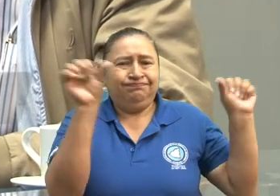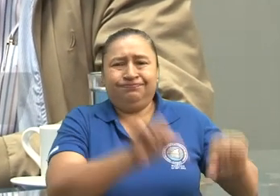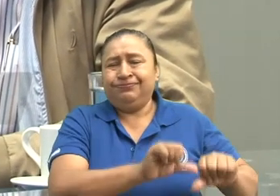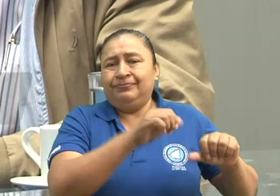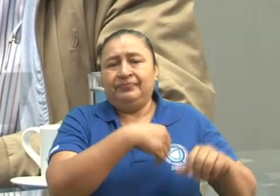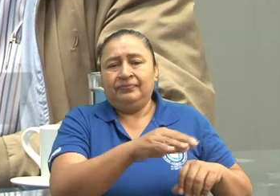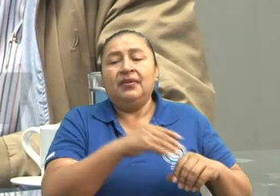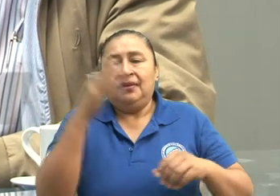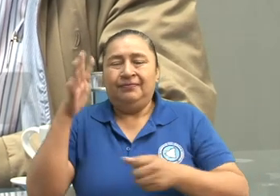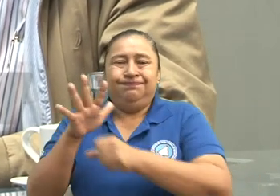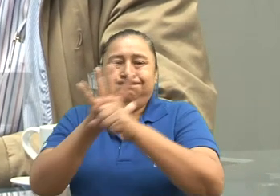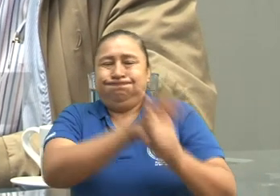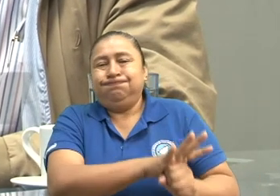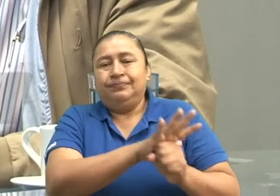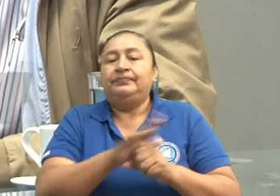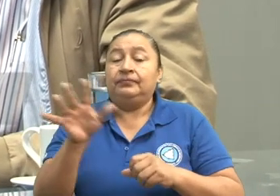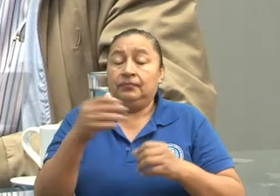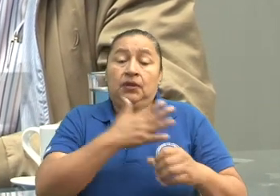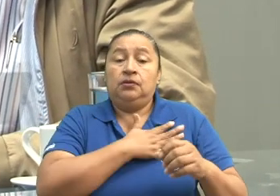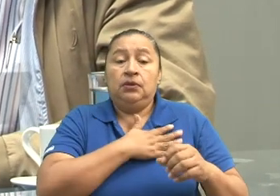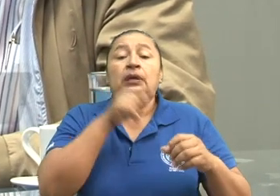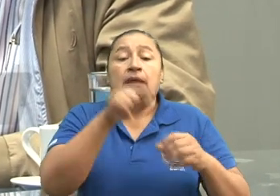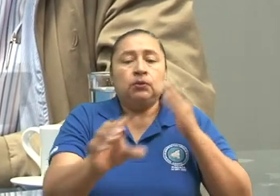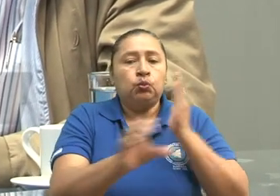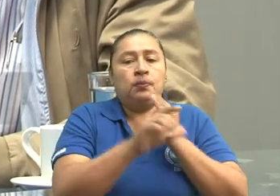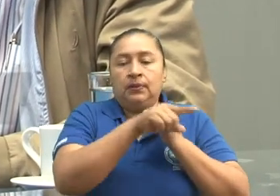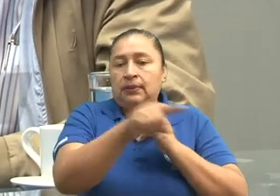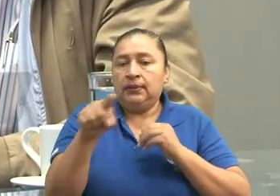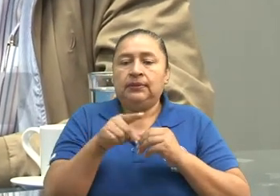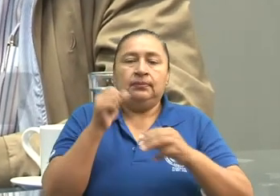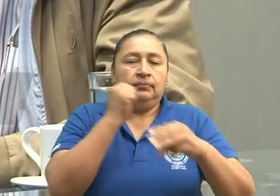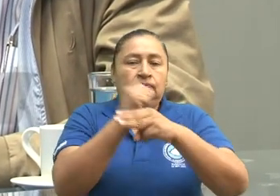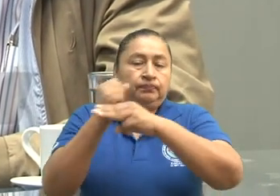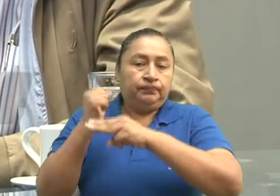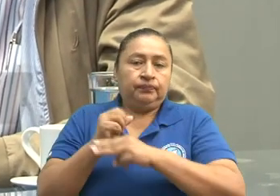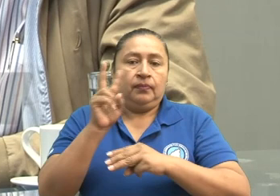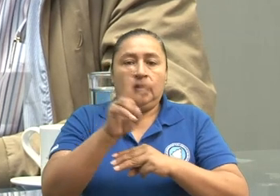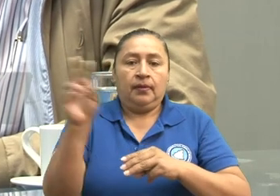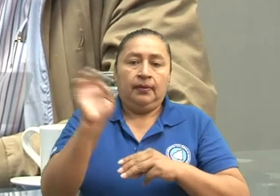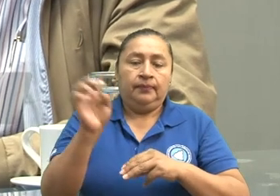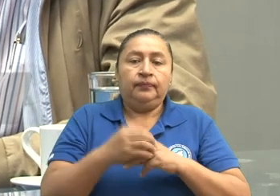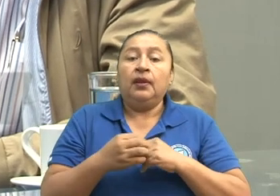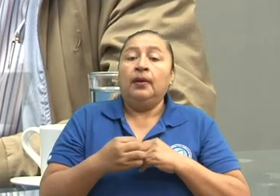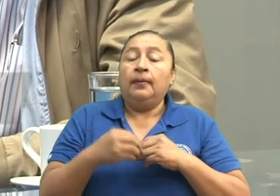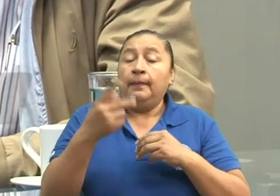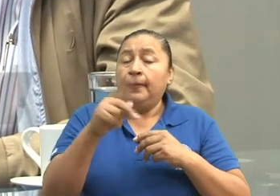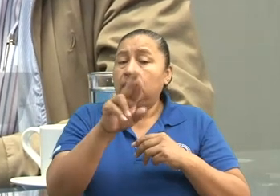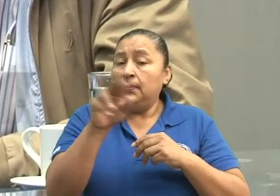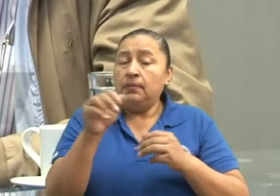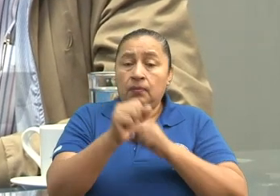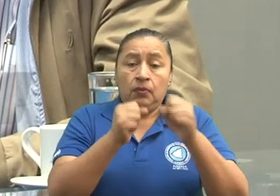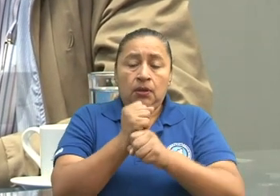acción represiva de la dictadura es lo que provoca esa masacre el 22 de enero. Pero ese mismo año hay un grupo de jóvenes,